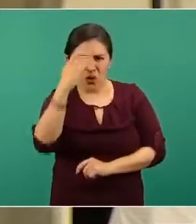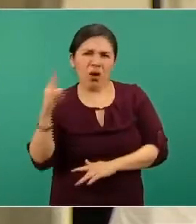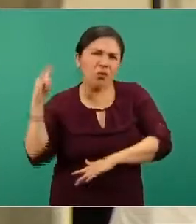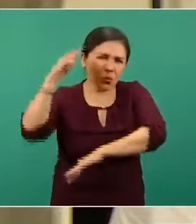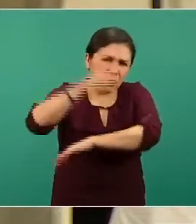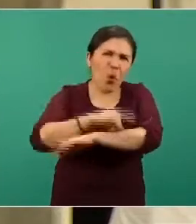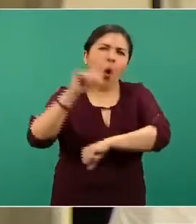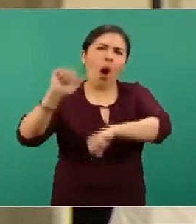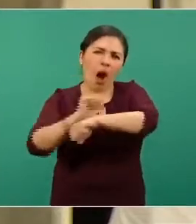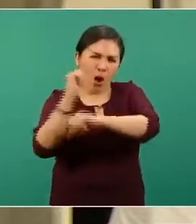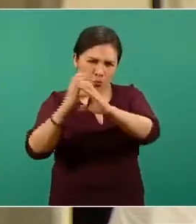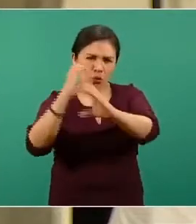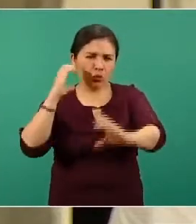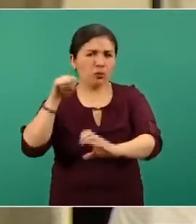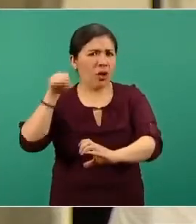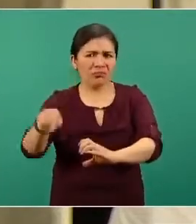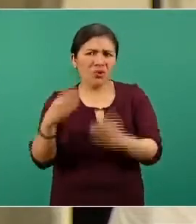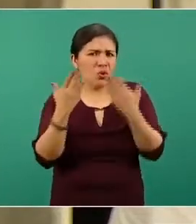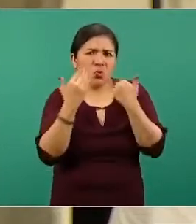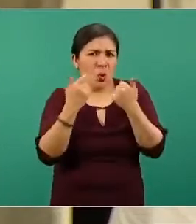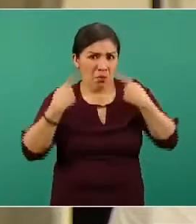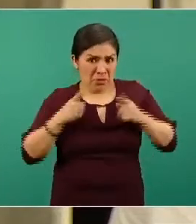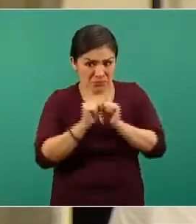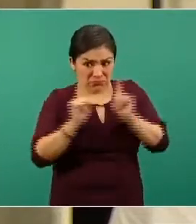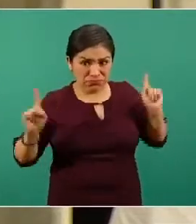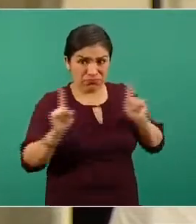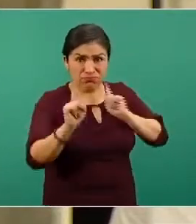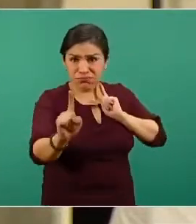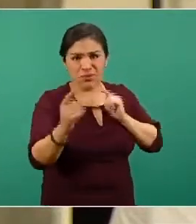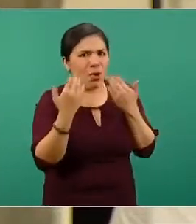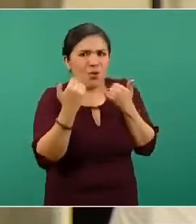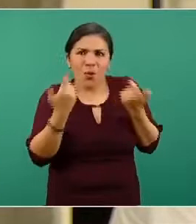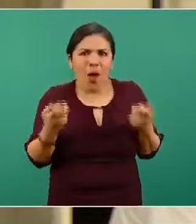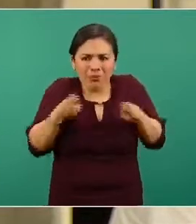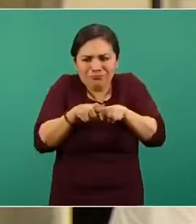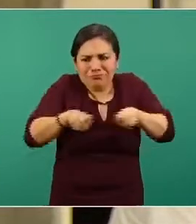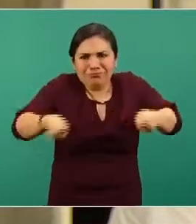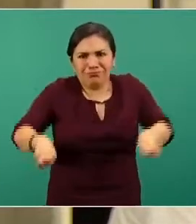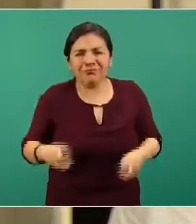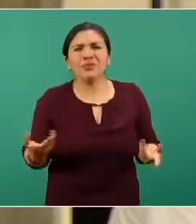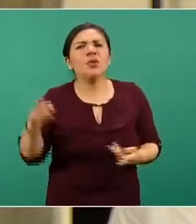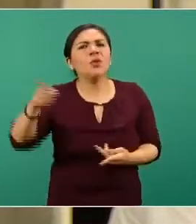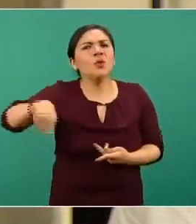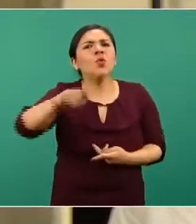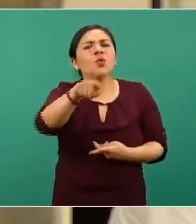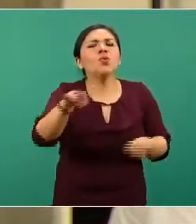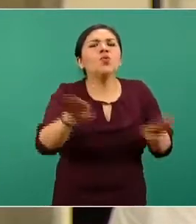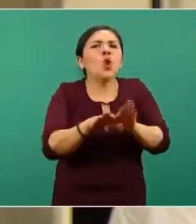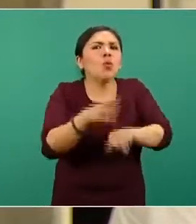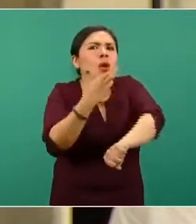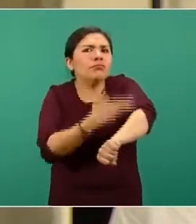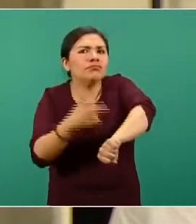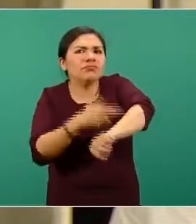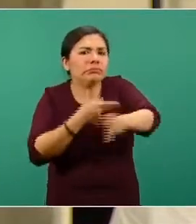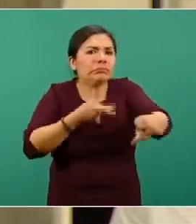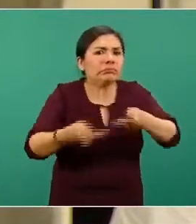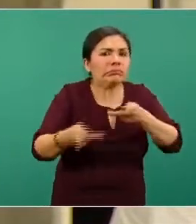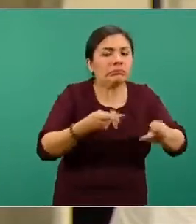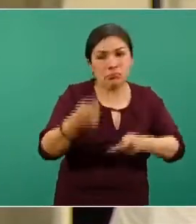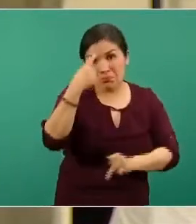autobús, pues ahí no existe la sana distancia ni el 1.5 metros. Ahí cómo trabajaron precisamente con estos